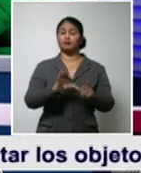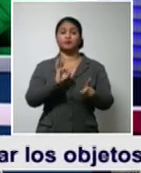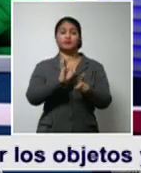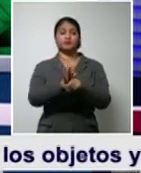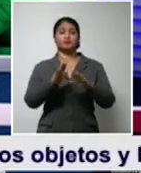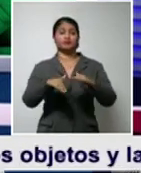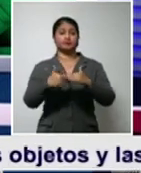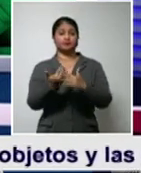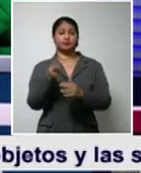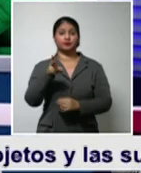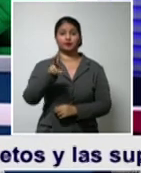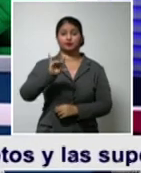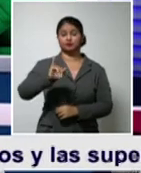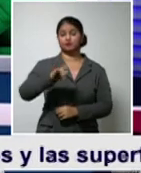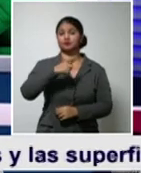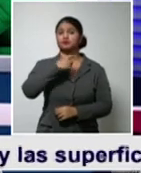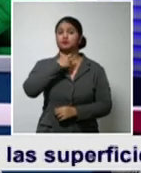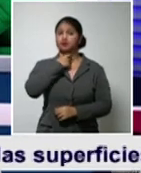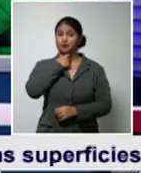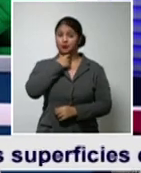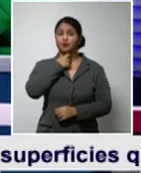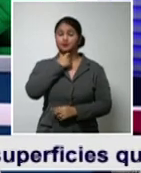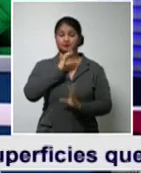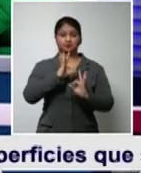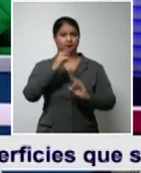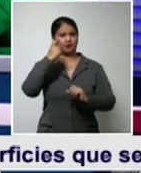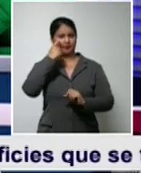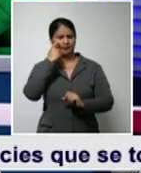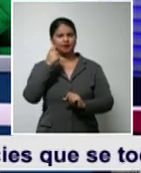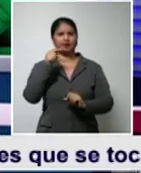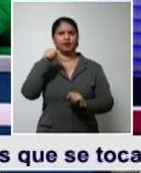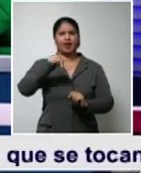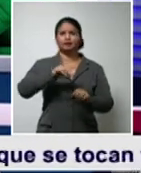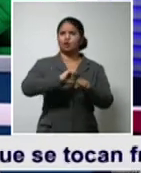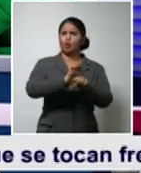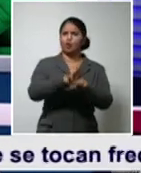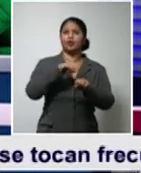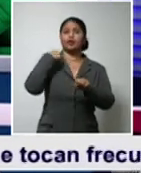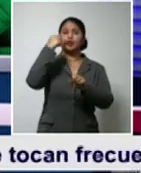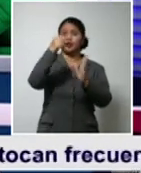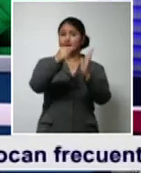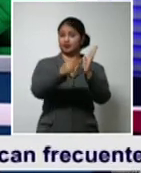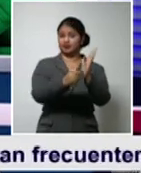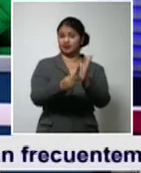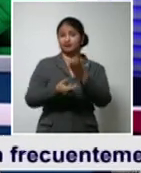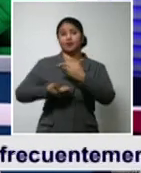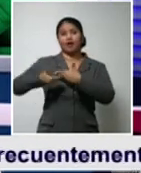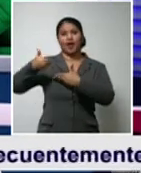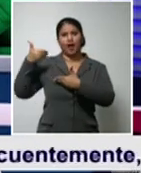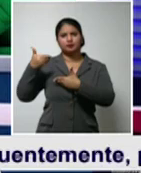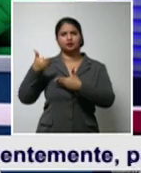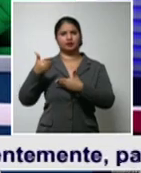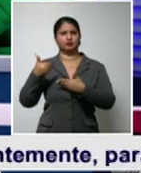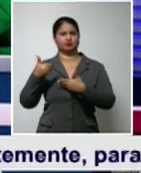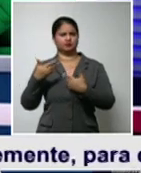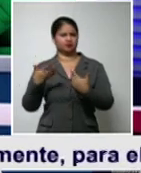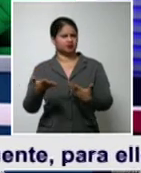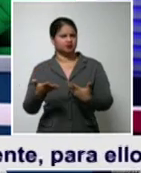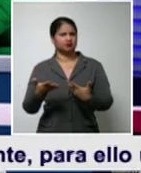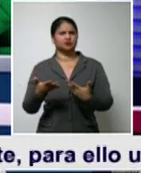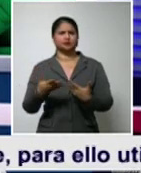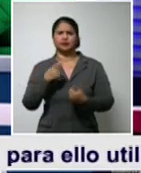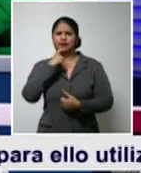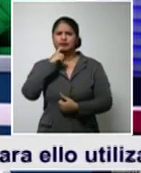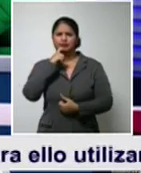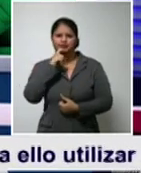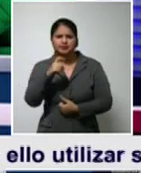enero, fíjese lo variable de esto, ¿no? Lo que presentaba al inicio era molestia al tragar, se encontraba